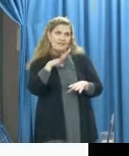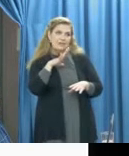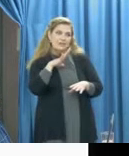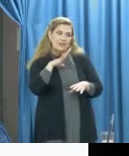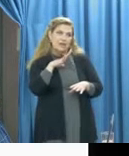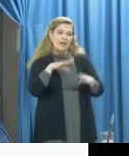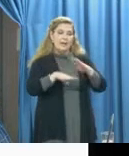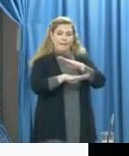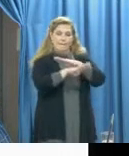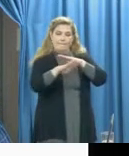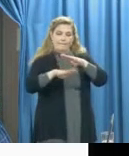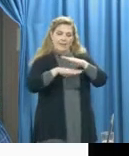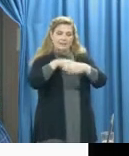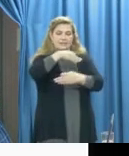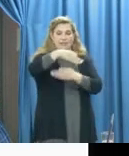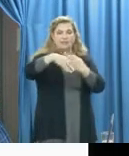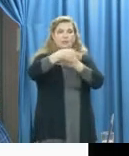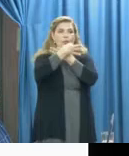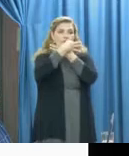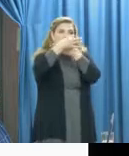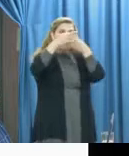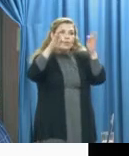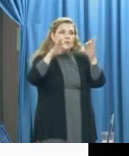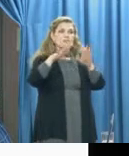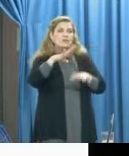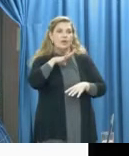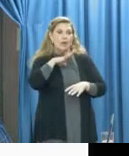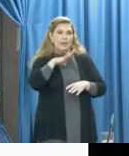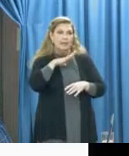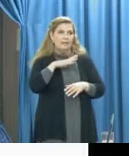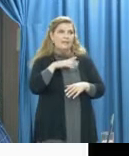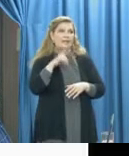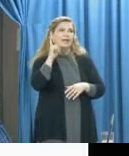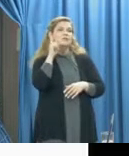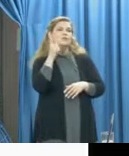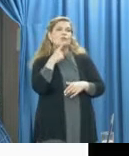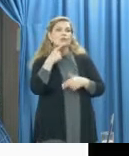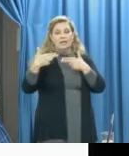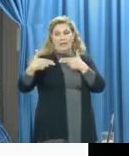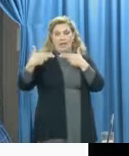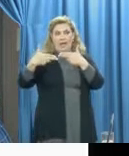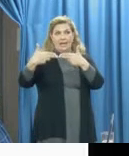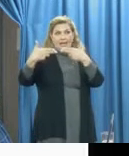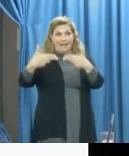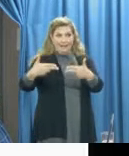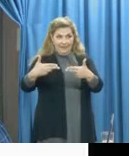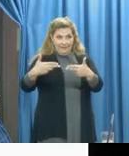se basa toda la información que hay. Bueno, entonces la sordera hereditaria es puede ser